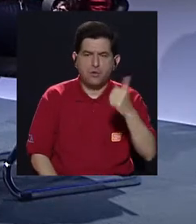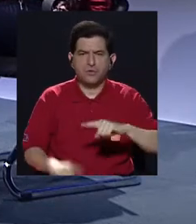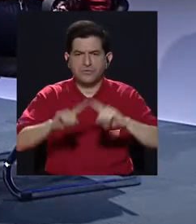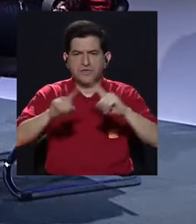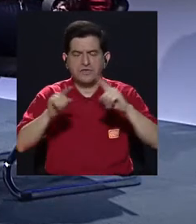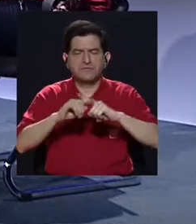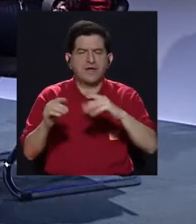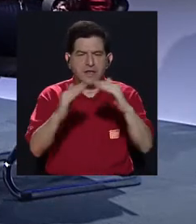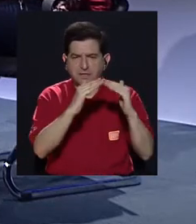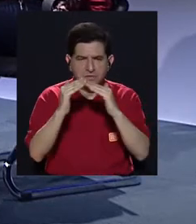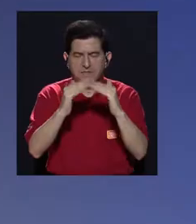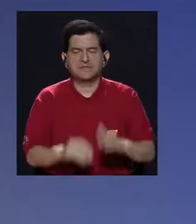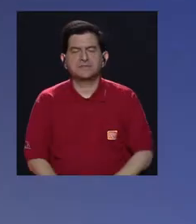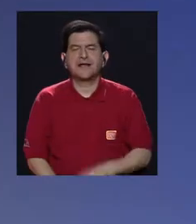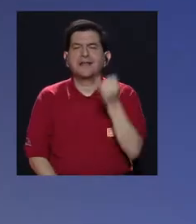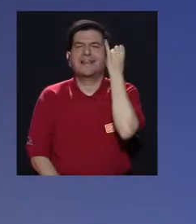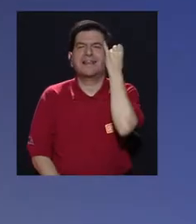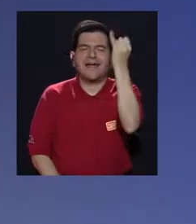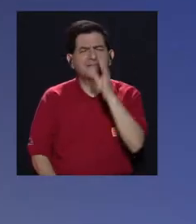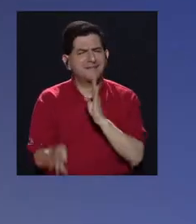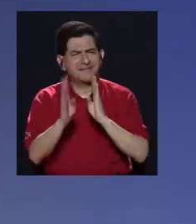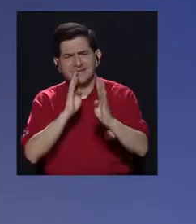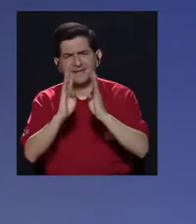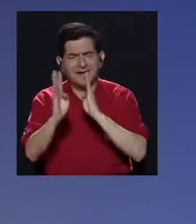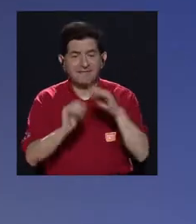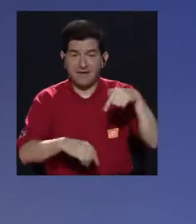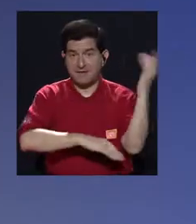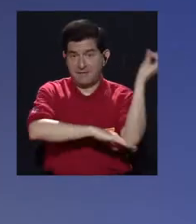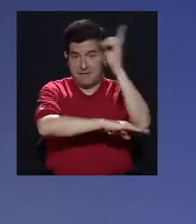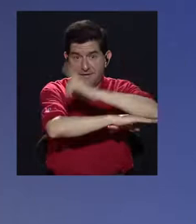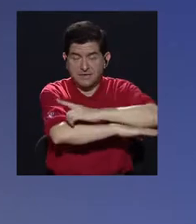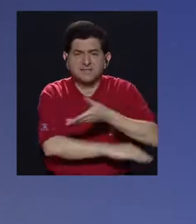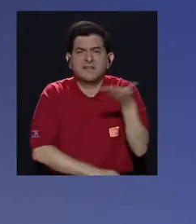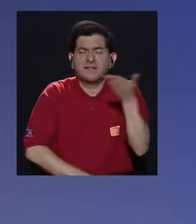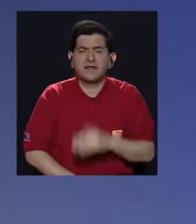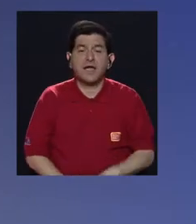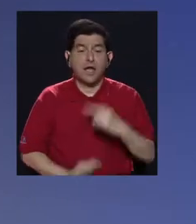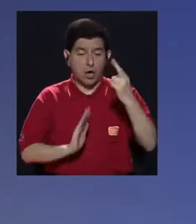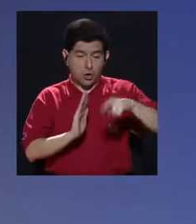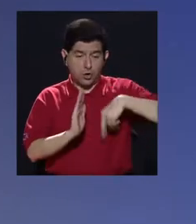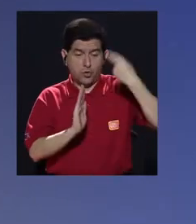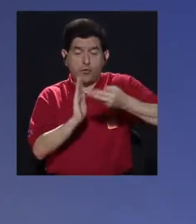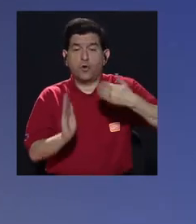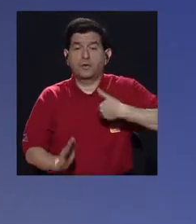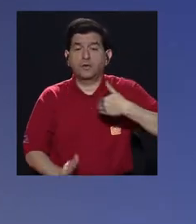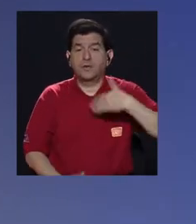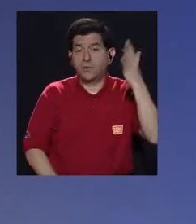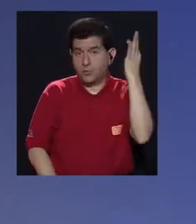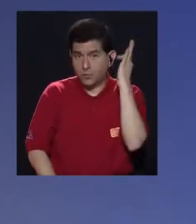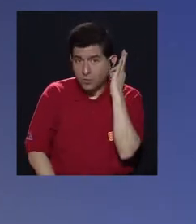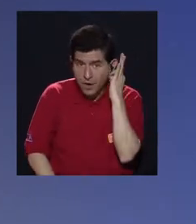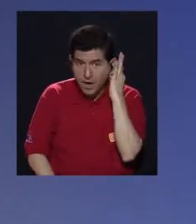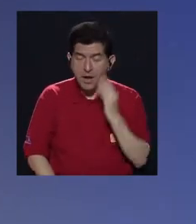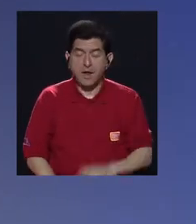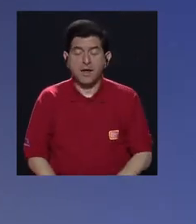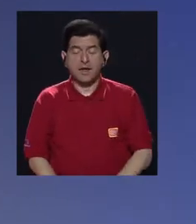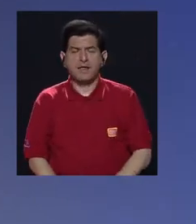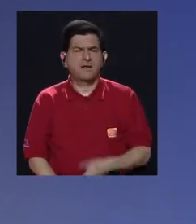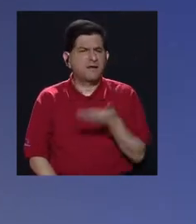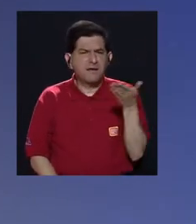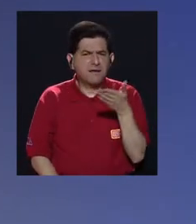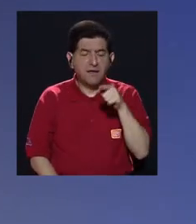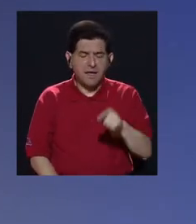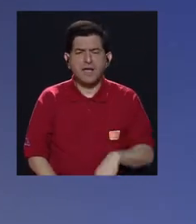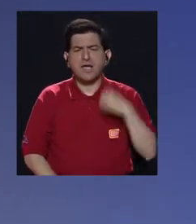otras urbes y la idea pues es conversar en este día acerca de el papel que han tenido las mujeres en